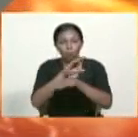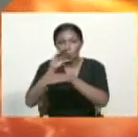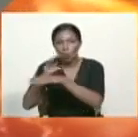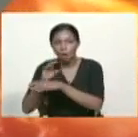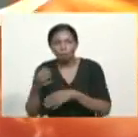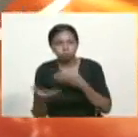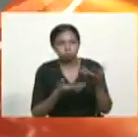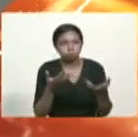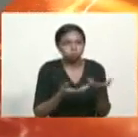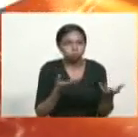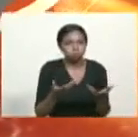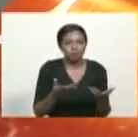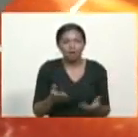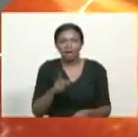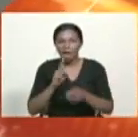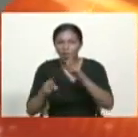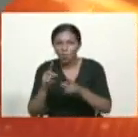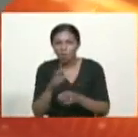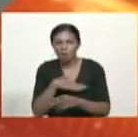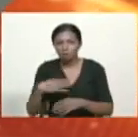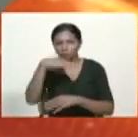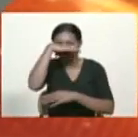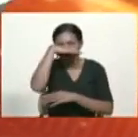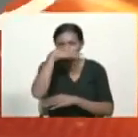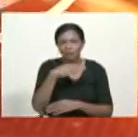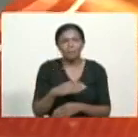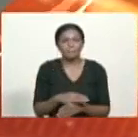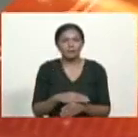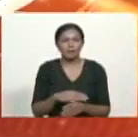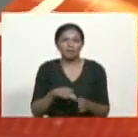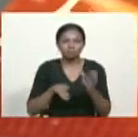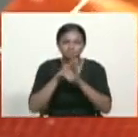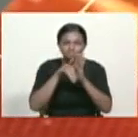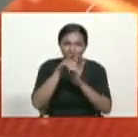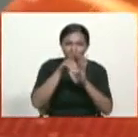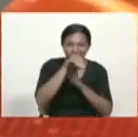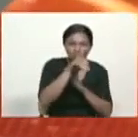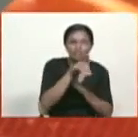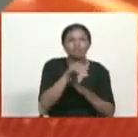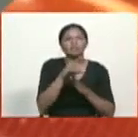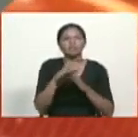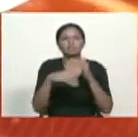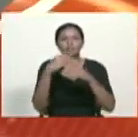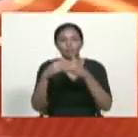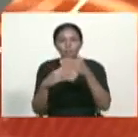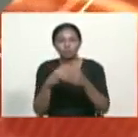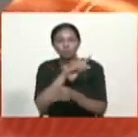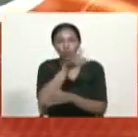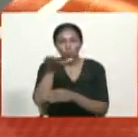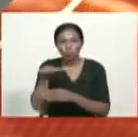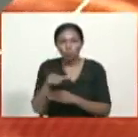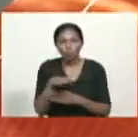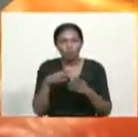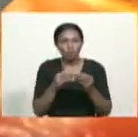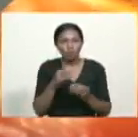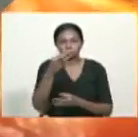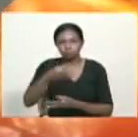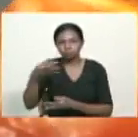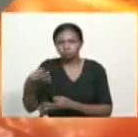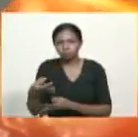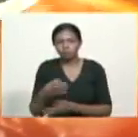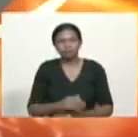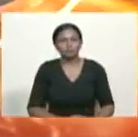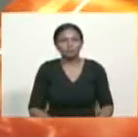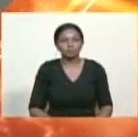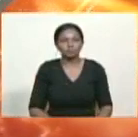que han intentado provocar para afectar el proceso de recuperación, tengan la certeza todas y todos, no solamente